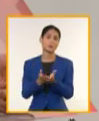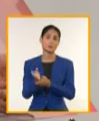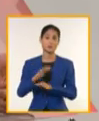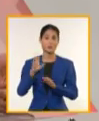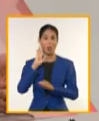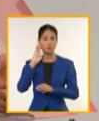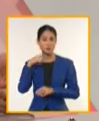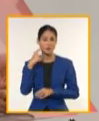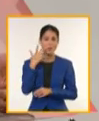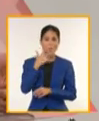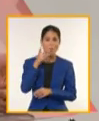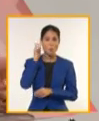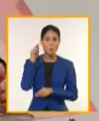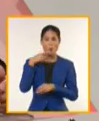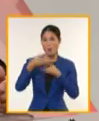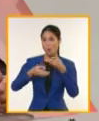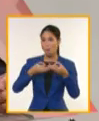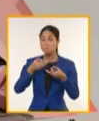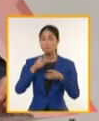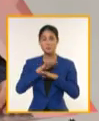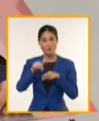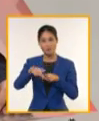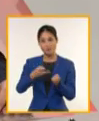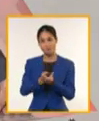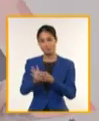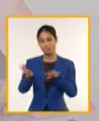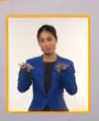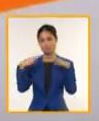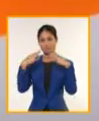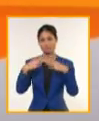el tema de nuestro programa, por favor, quédese junto a nosotros.